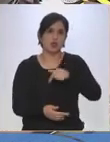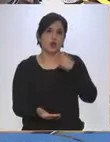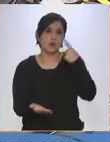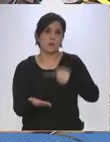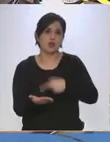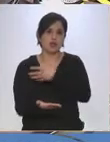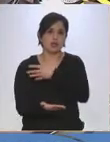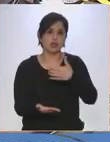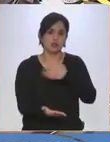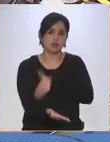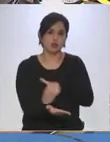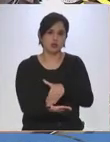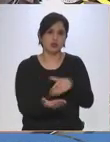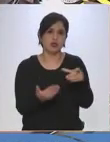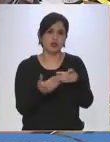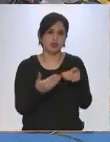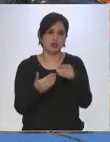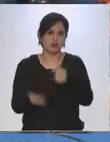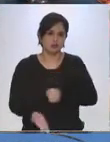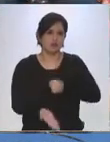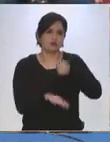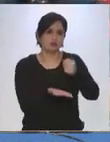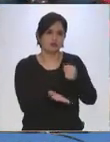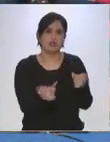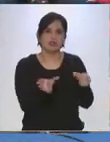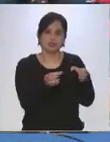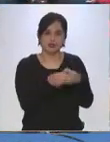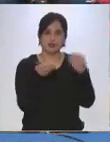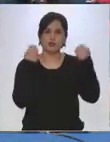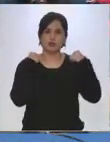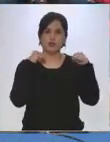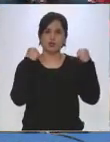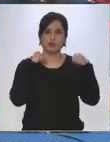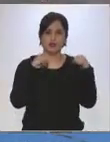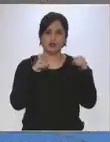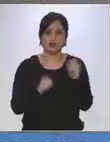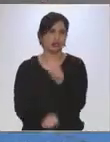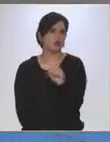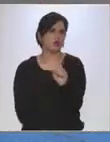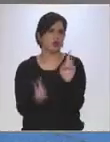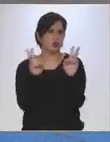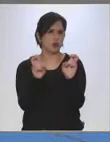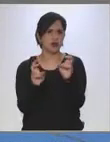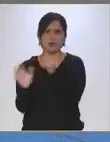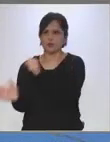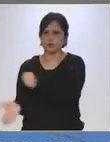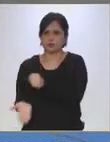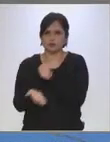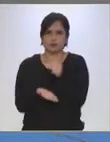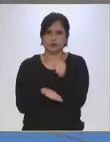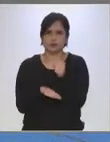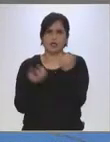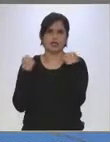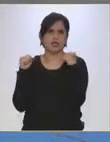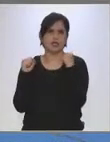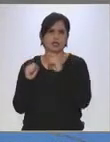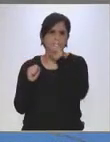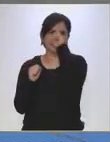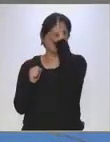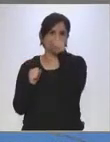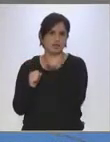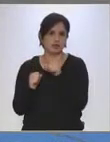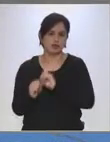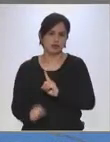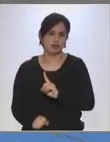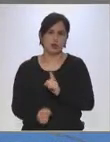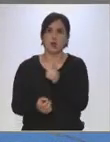para ese sector de nuestro deporte no se trata de sacar recursos por cierto del deporte convencional para que no se